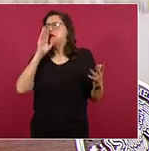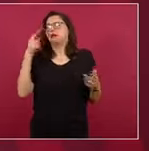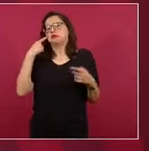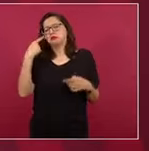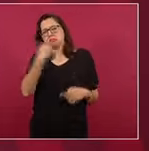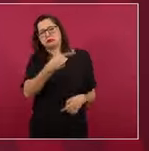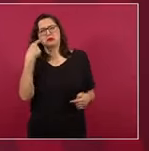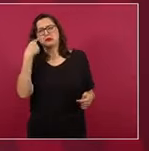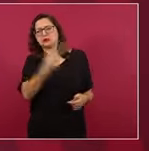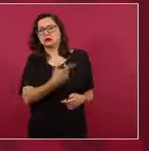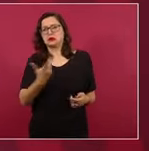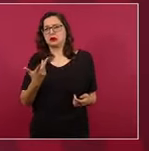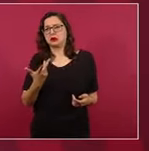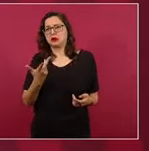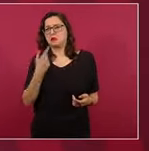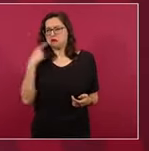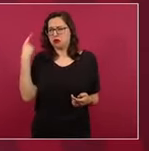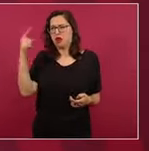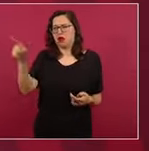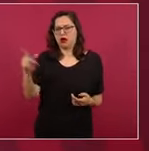autoridades.